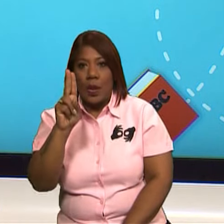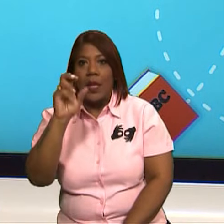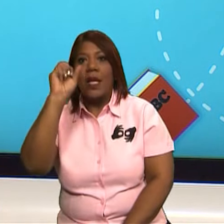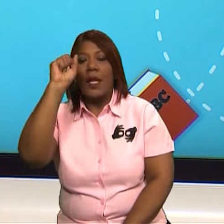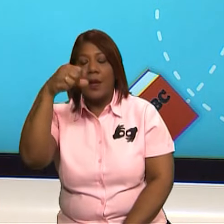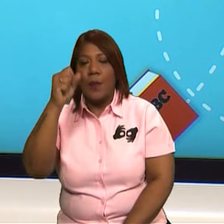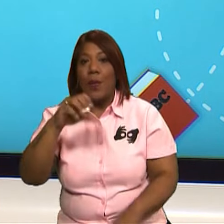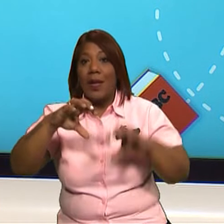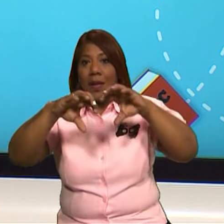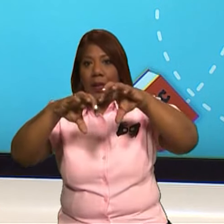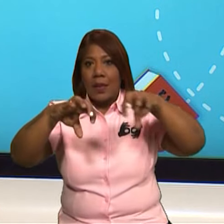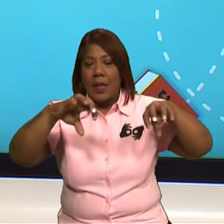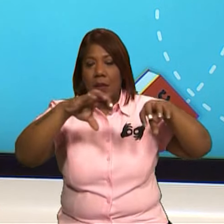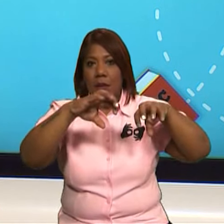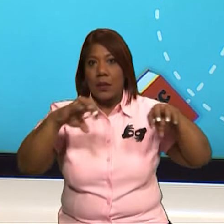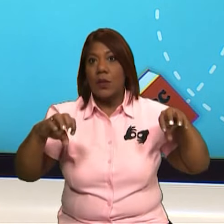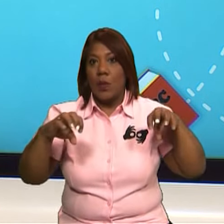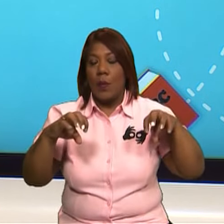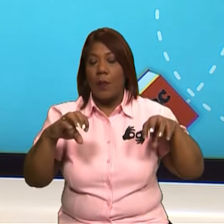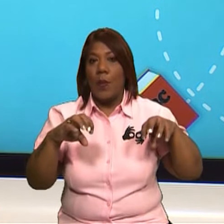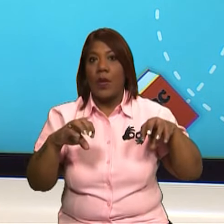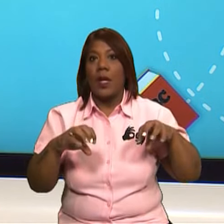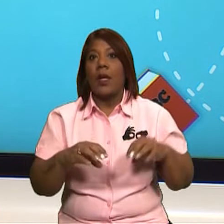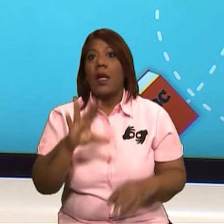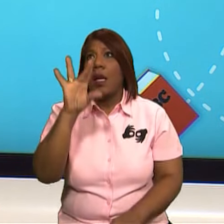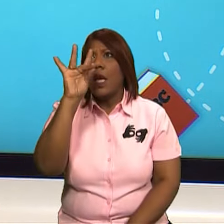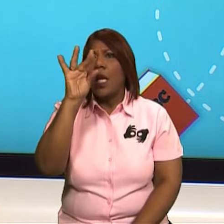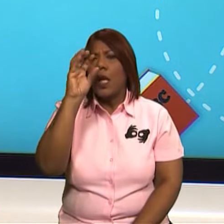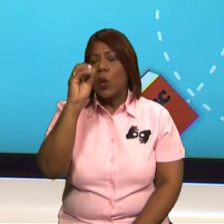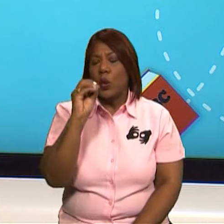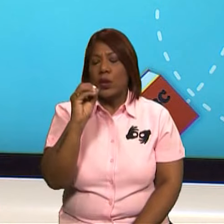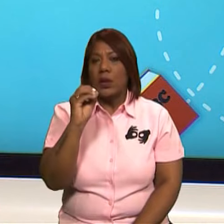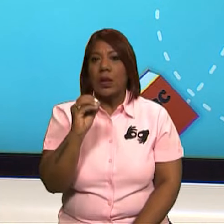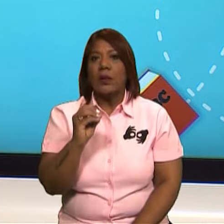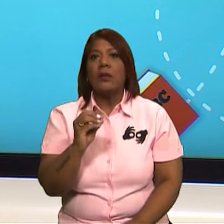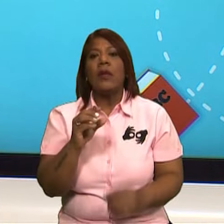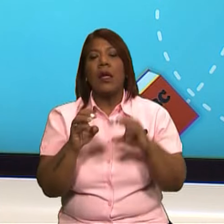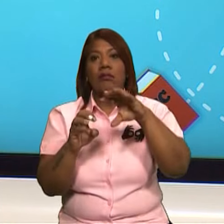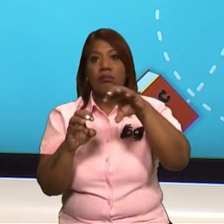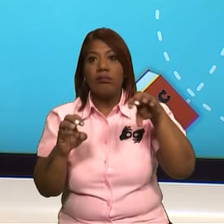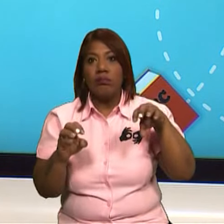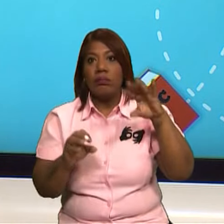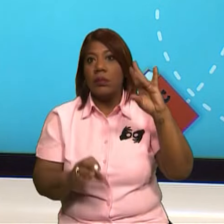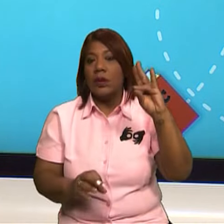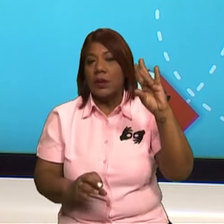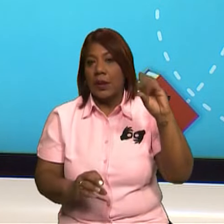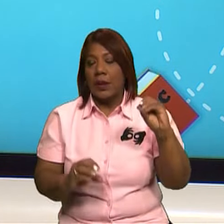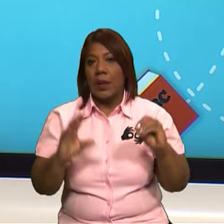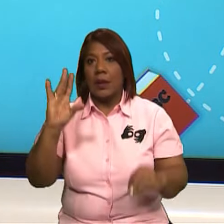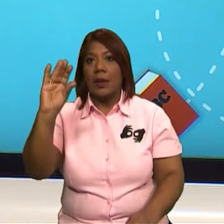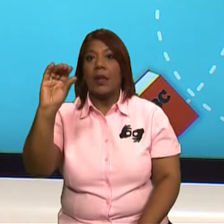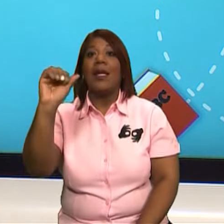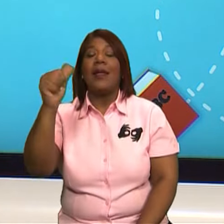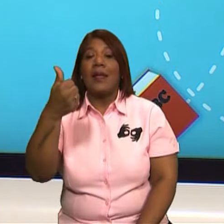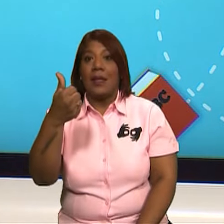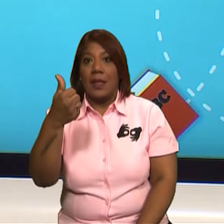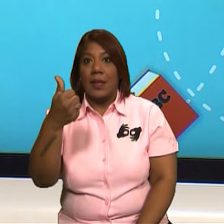deduzco que mi descomposición más apropiada sería 70 y